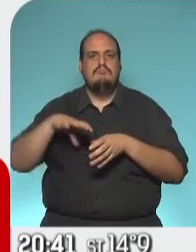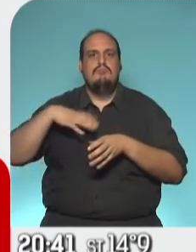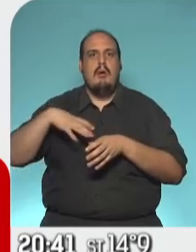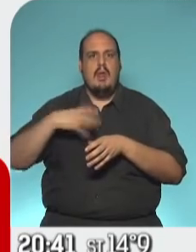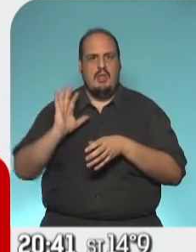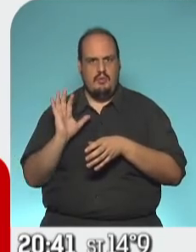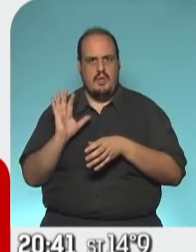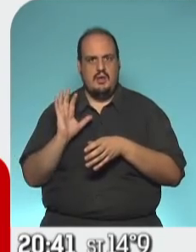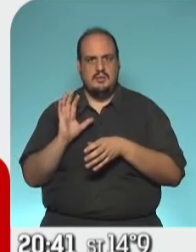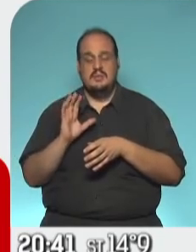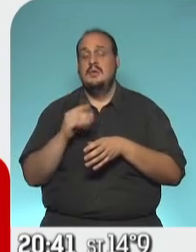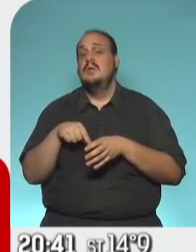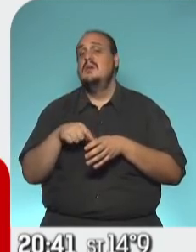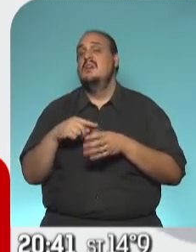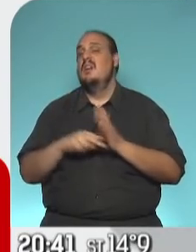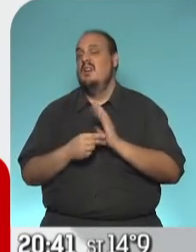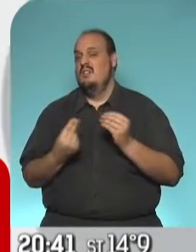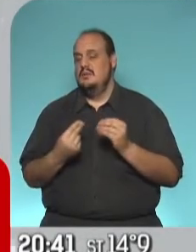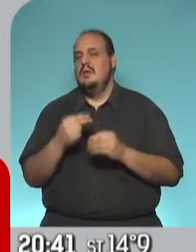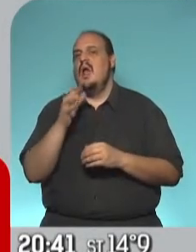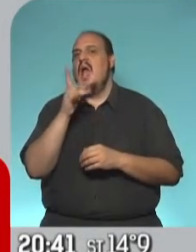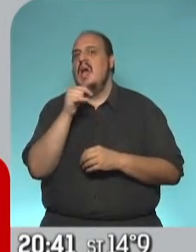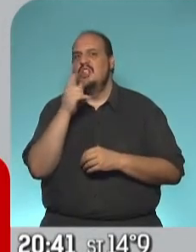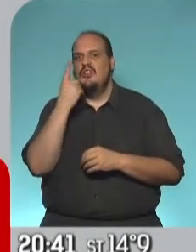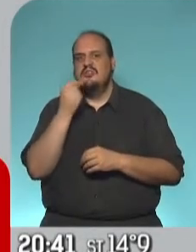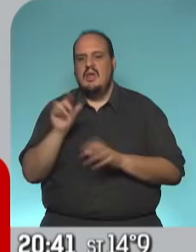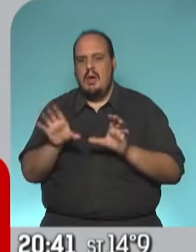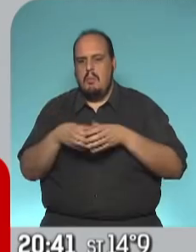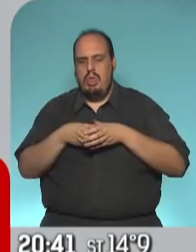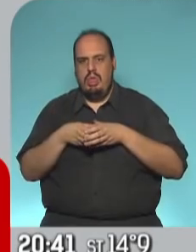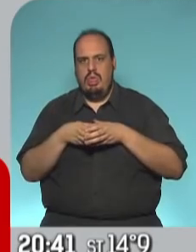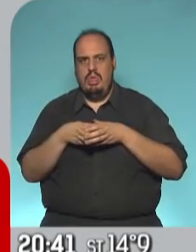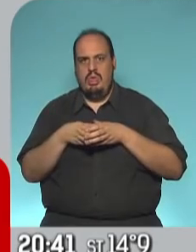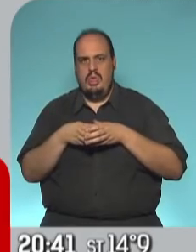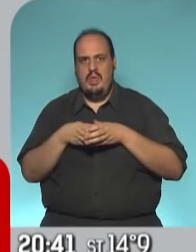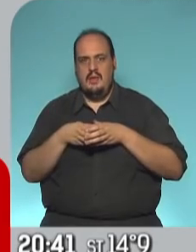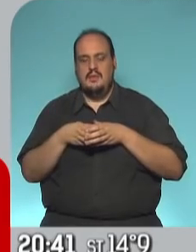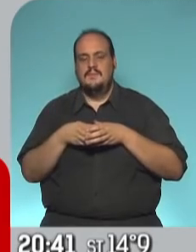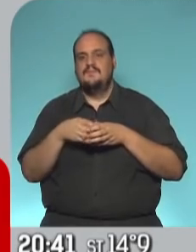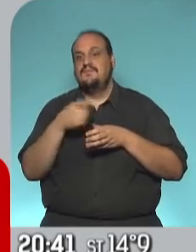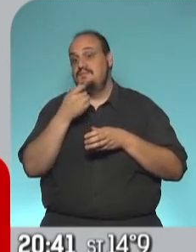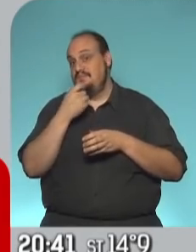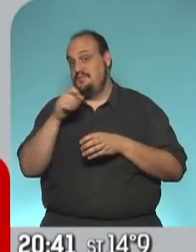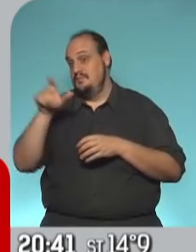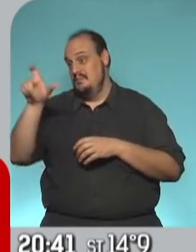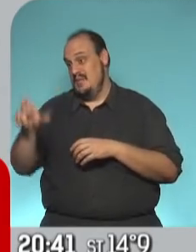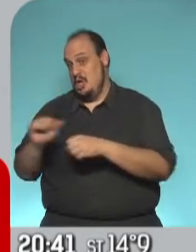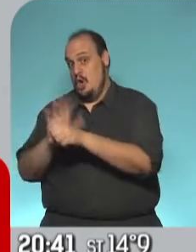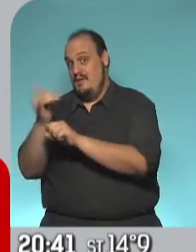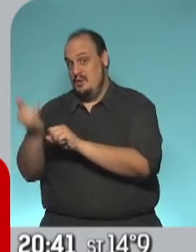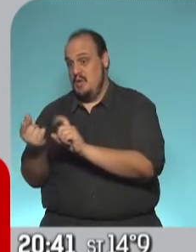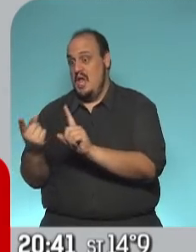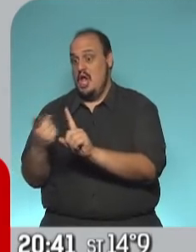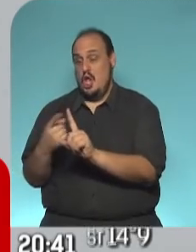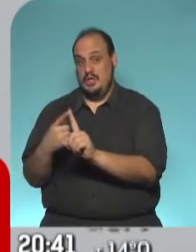que requiere durante 14 días la evaluación de la situación clínica. En caso de una persona que se considere un contacto estrecho, esté en aislamiento